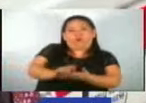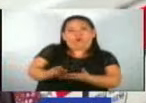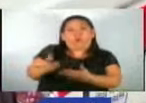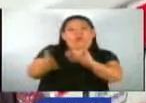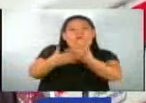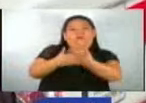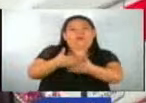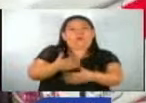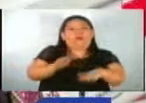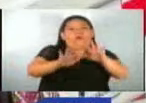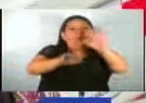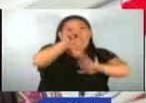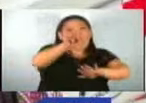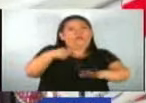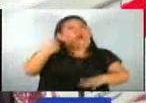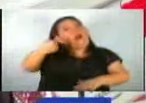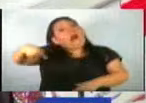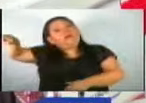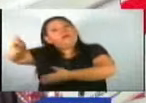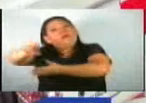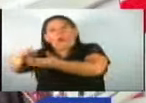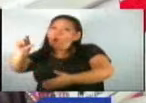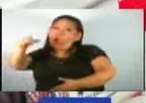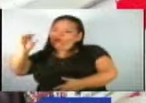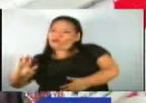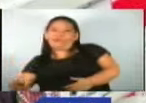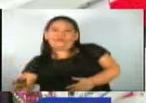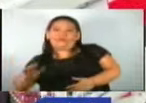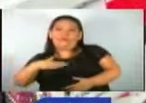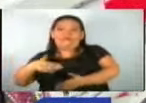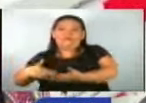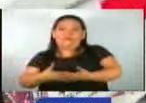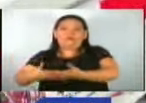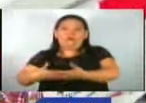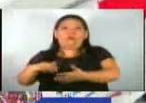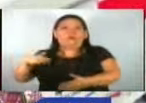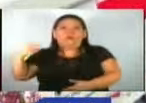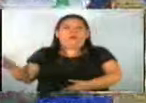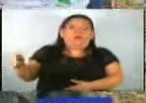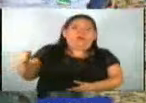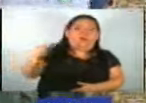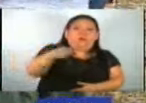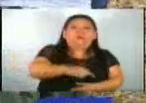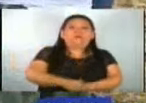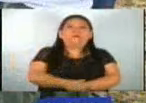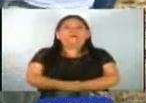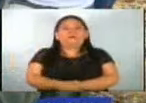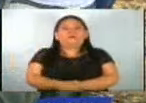porque yo ya estaba, ahí andaba por la escuela, tiene el niño chiquito. Yo hace poco hemos venido a...